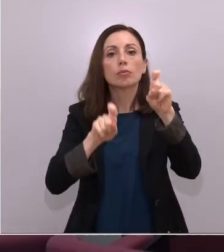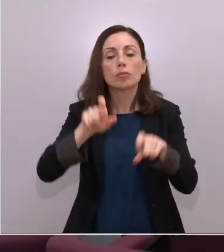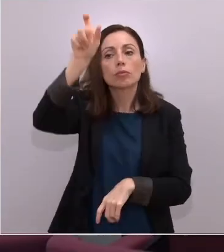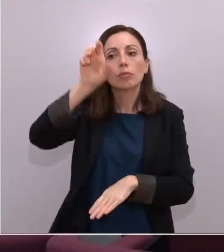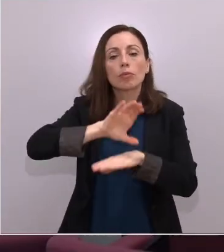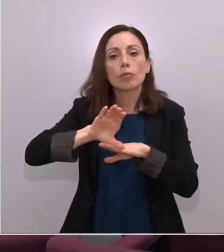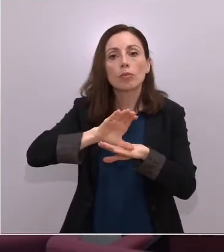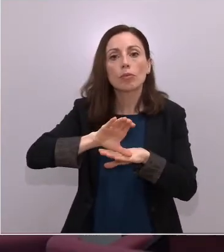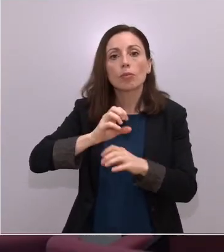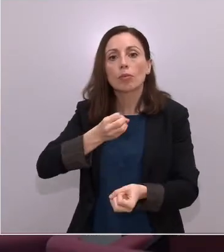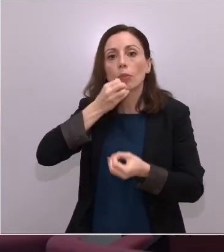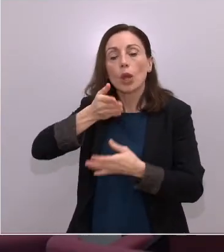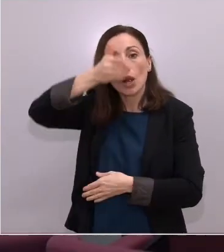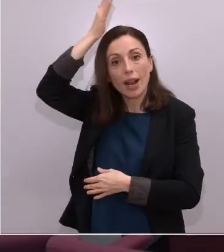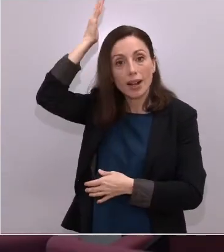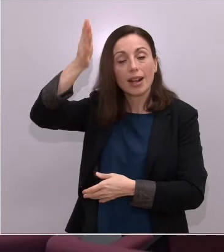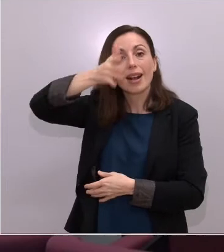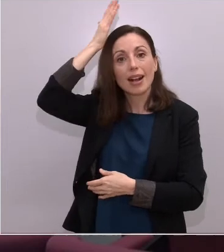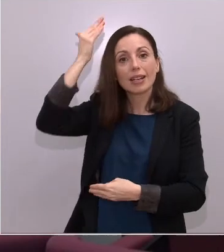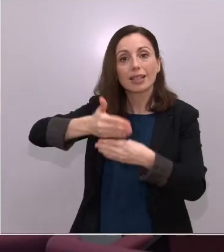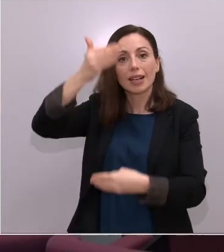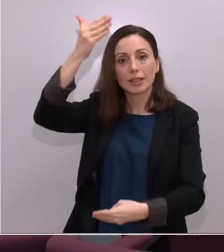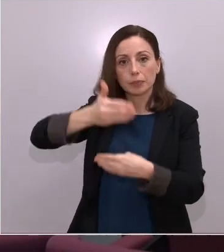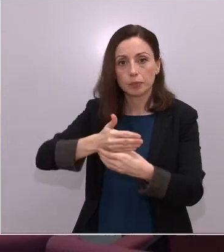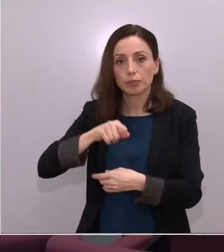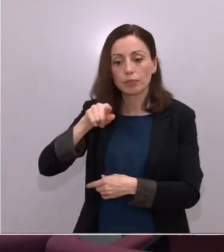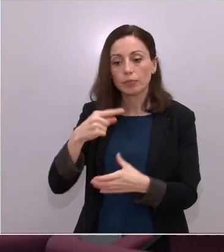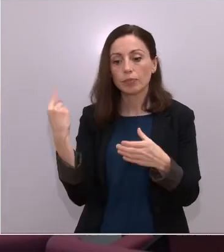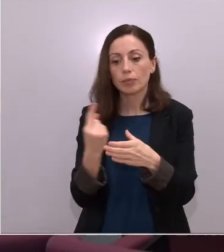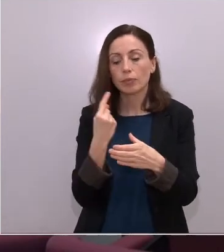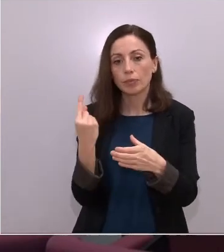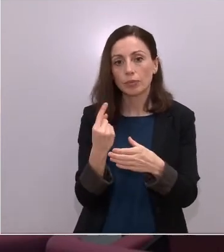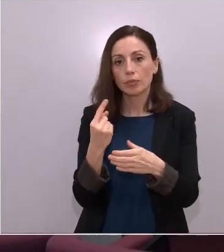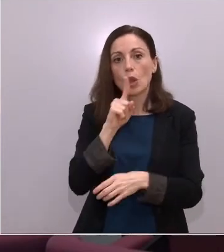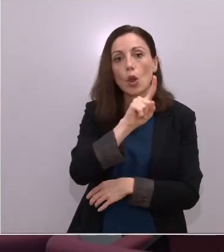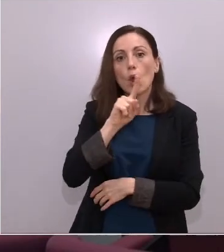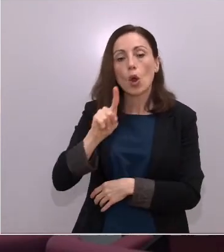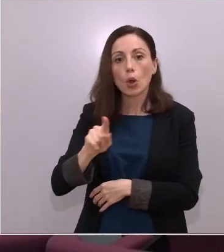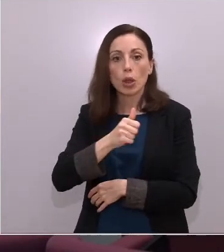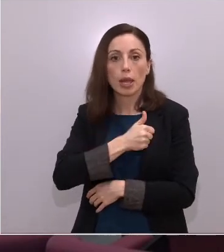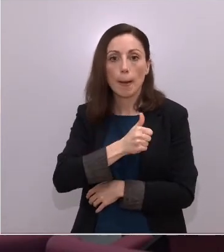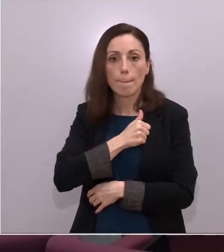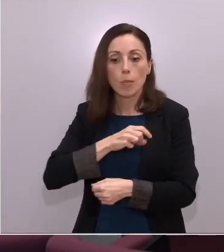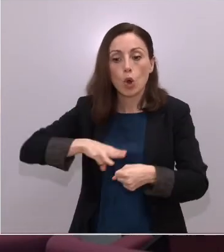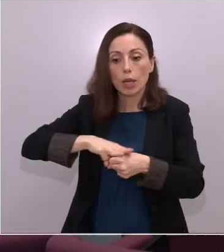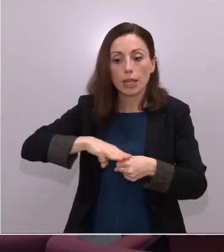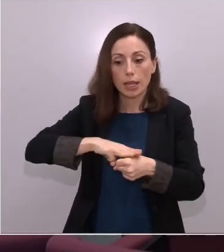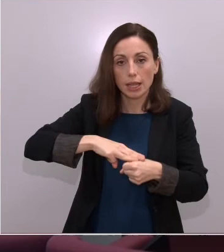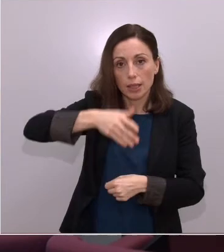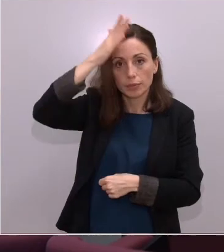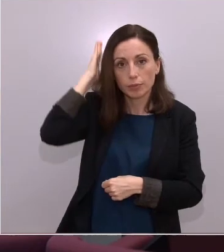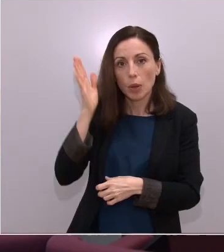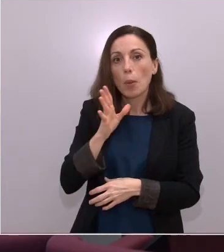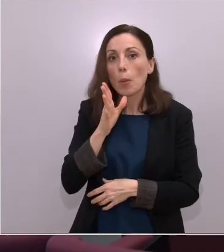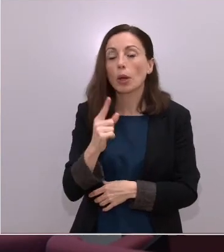que en este caso trasladan desde Cartagena Diario. Hemos conocido que hay en aislamiento 11 policías locales de Cartagena a causa de que un policía en prácticas presentaba